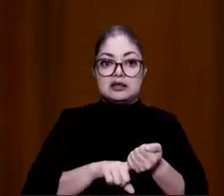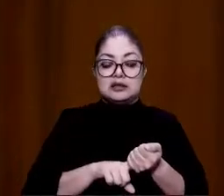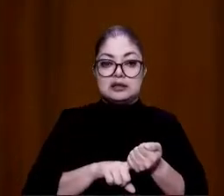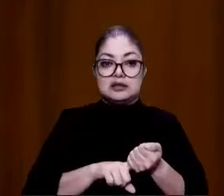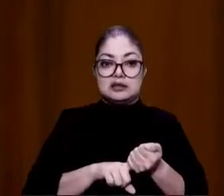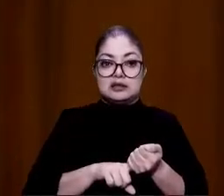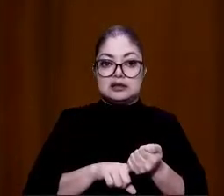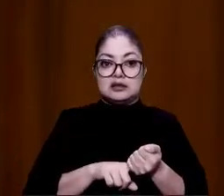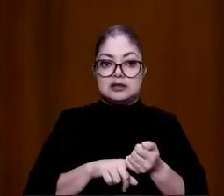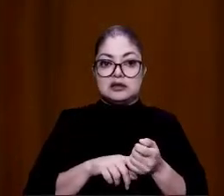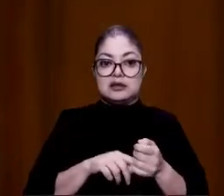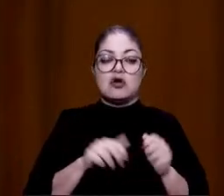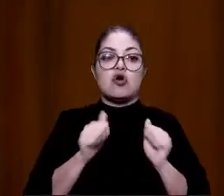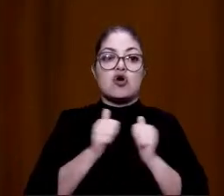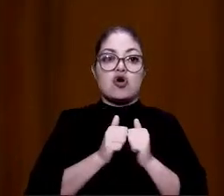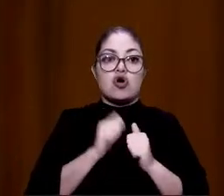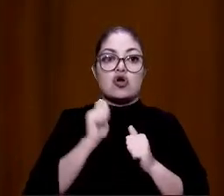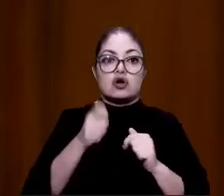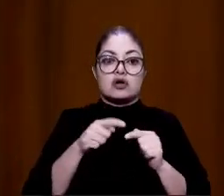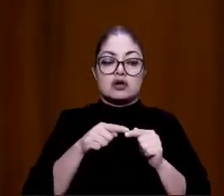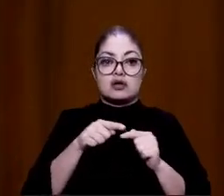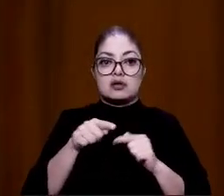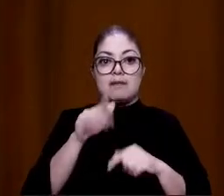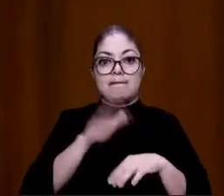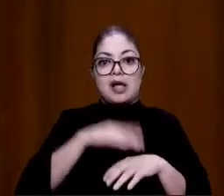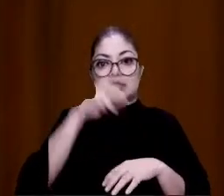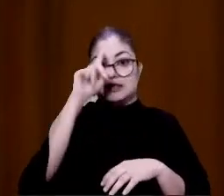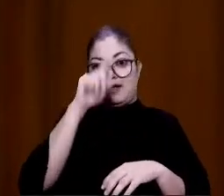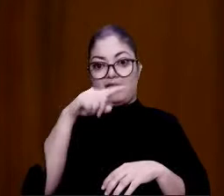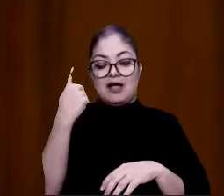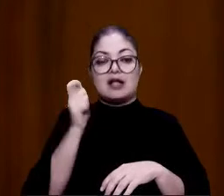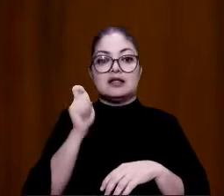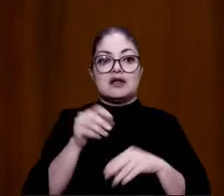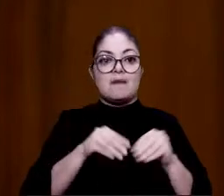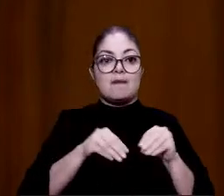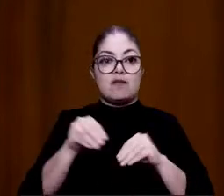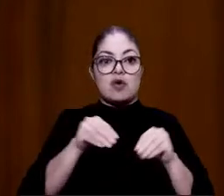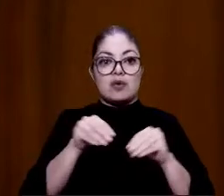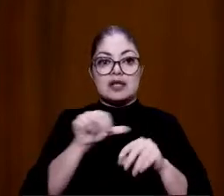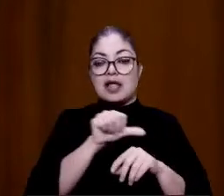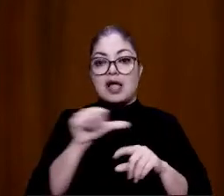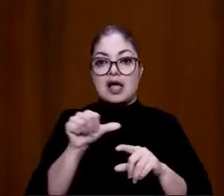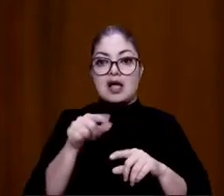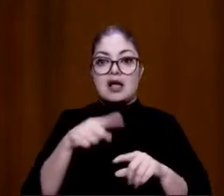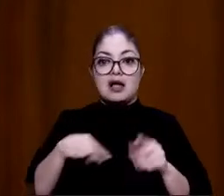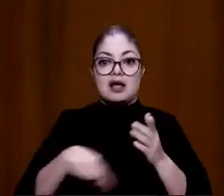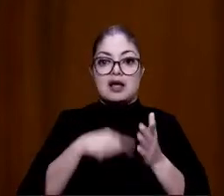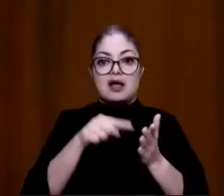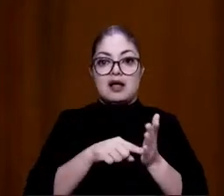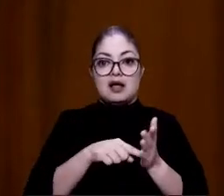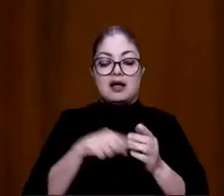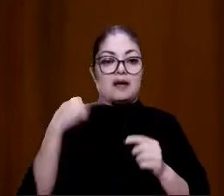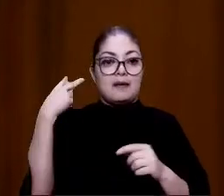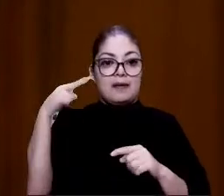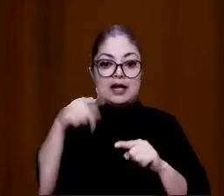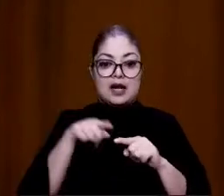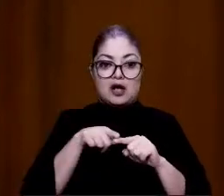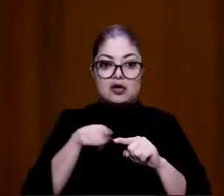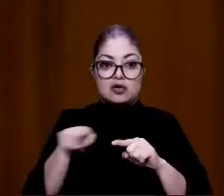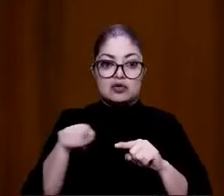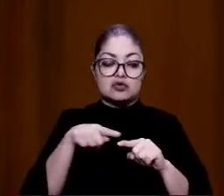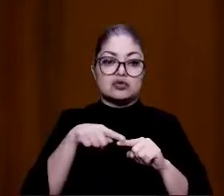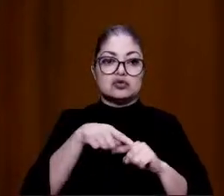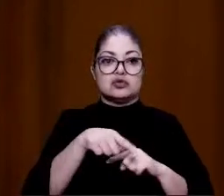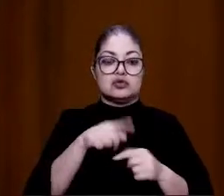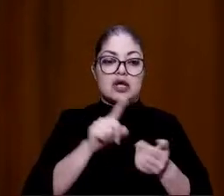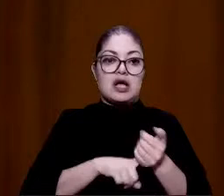tráfico local contra el de largo itinerario y facilitar la movilidad hacia el puerto de Veracruz, facilitando la competitividad de estas